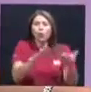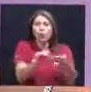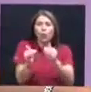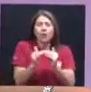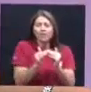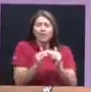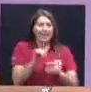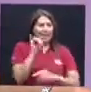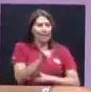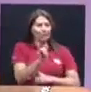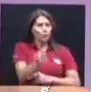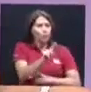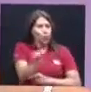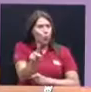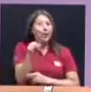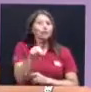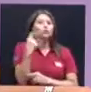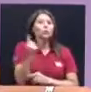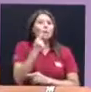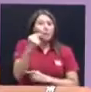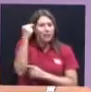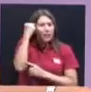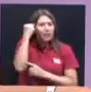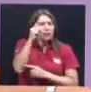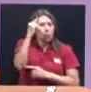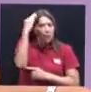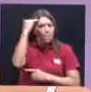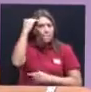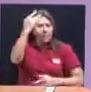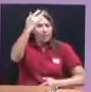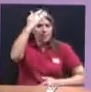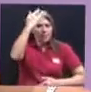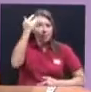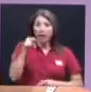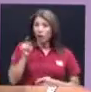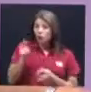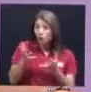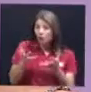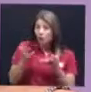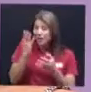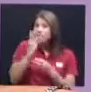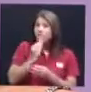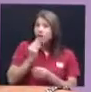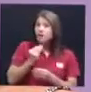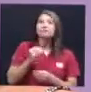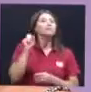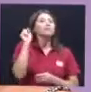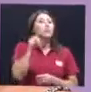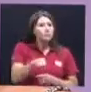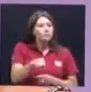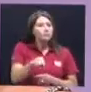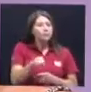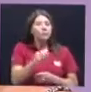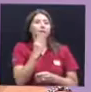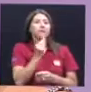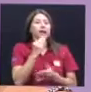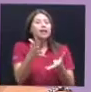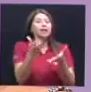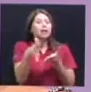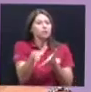no eso solamente es de una mente enferma será eso lo que pretende Israel Sí el Exterminio total de los